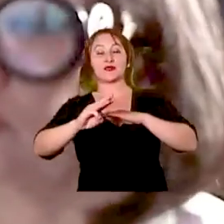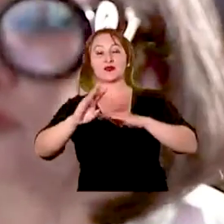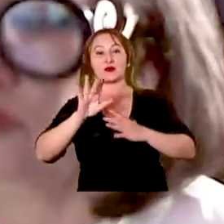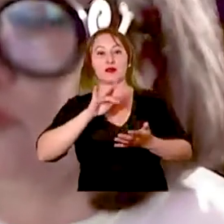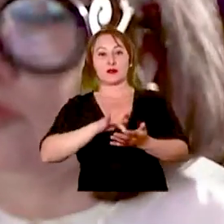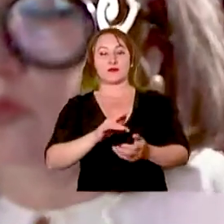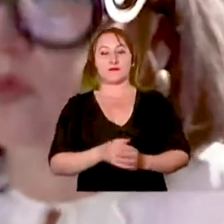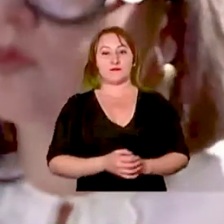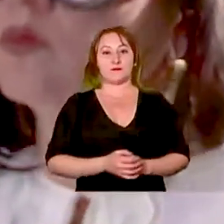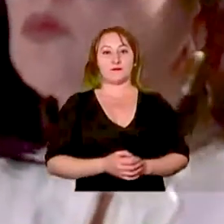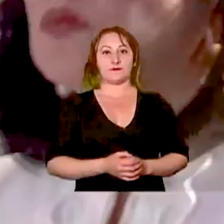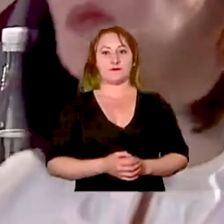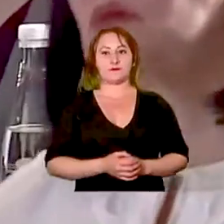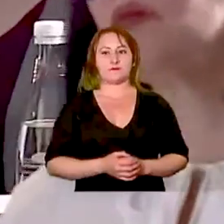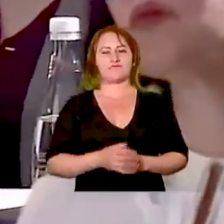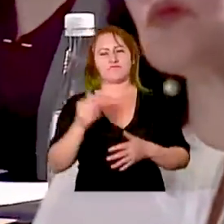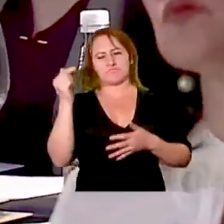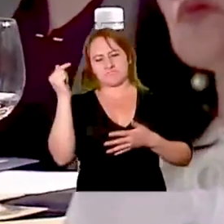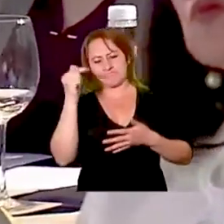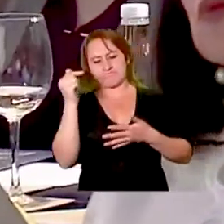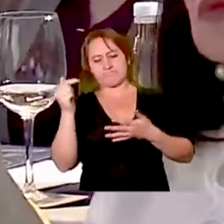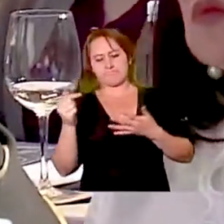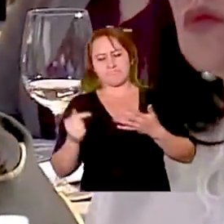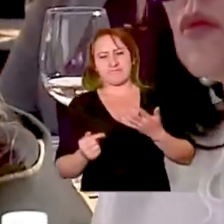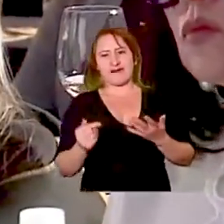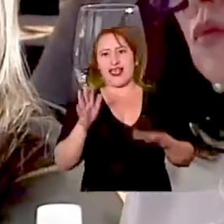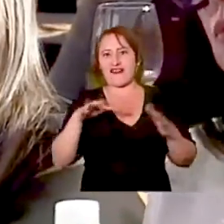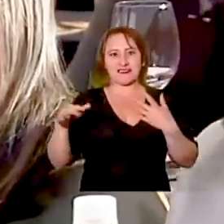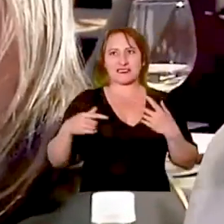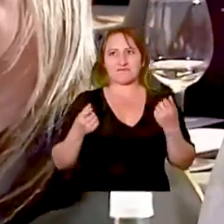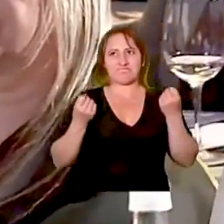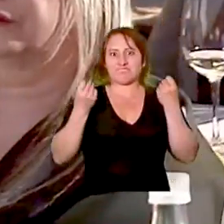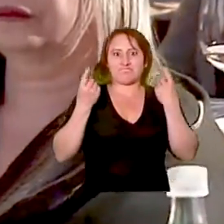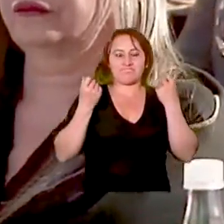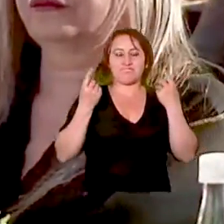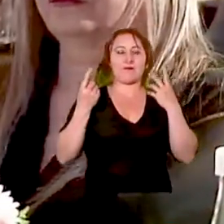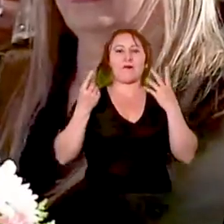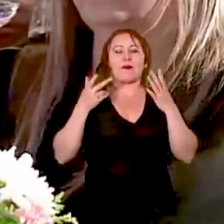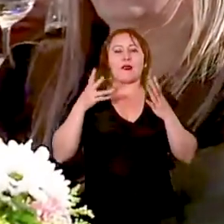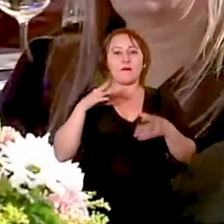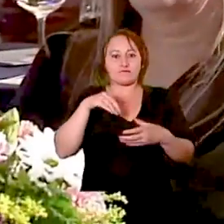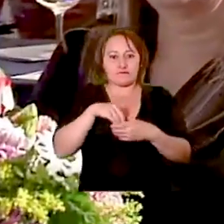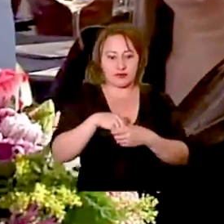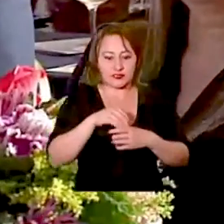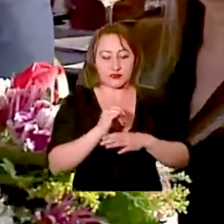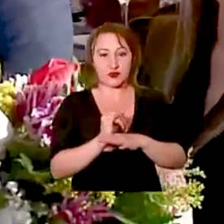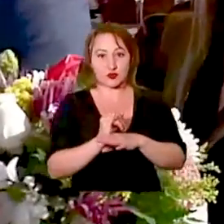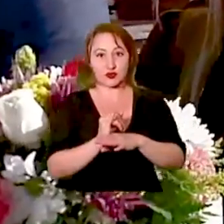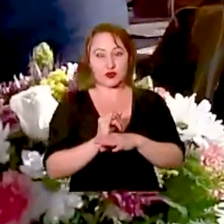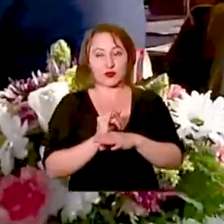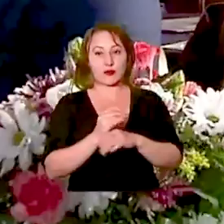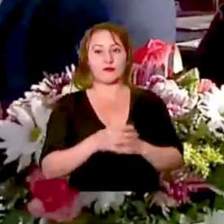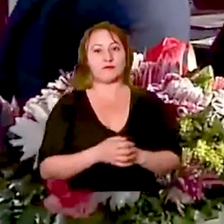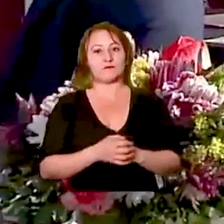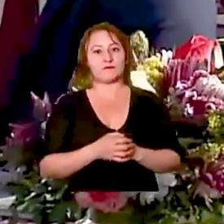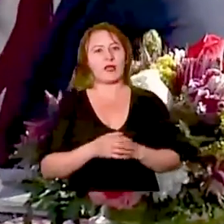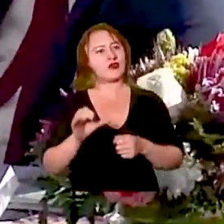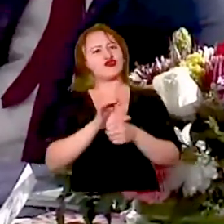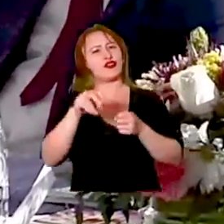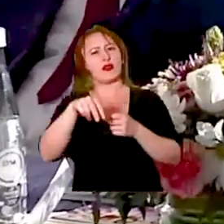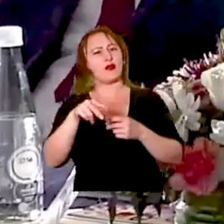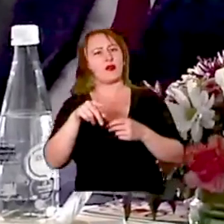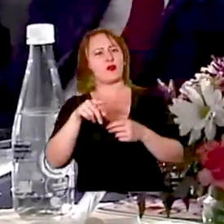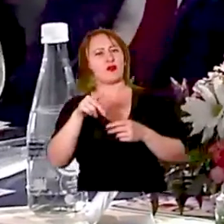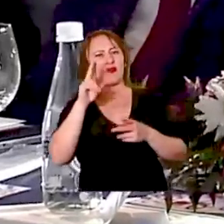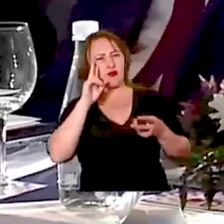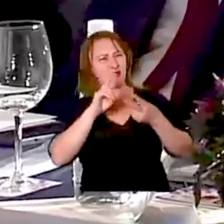intervención. Por varias razones que a veces uno no alcanza a entender, sino cuando está dentro de la institución, el ciudadano no conoce bien